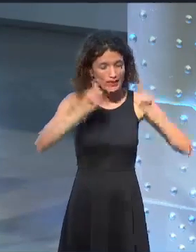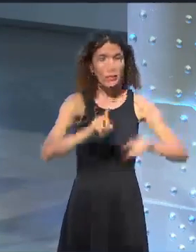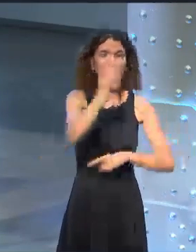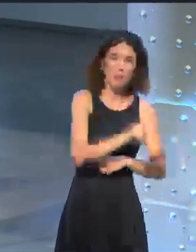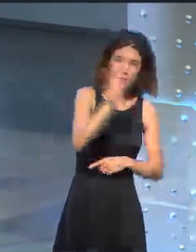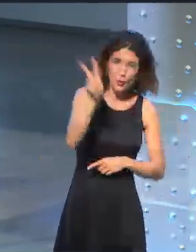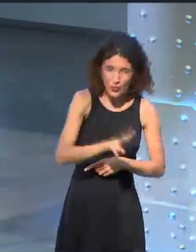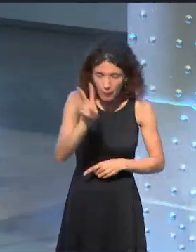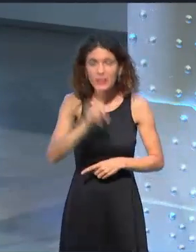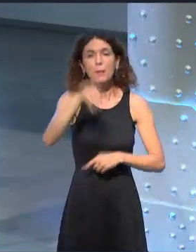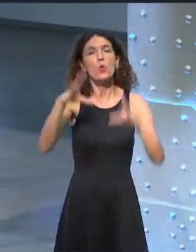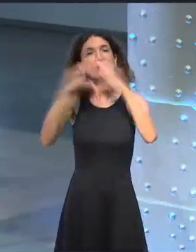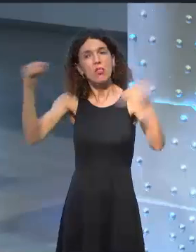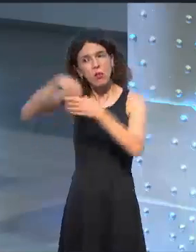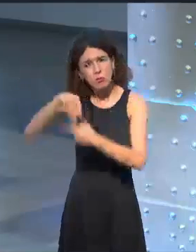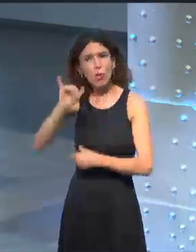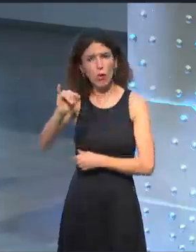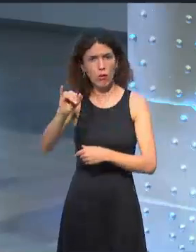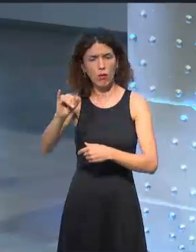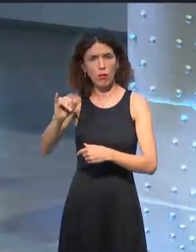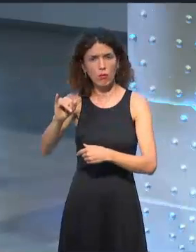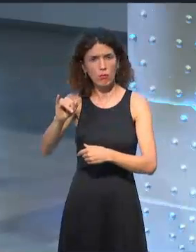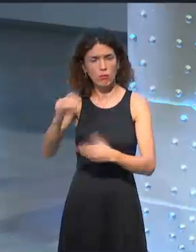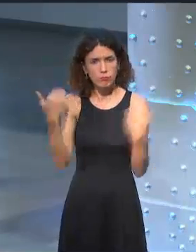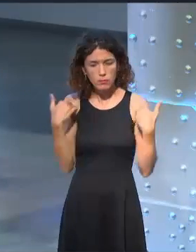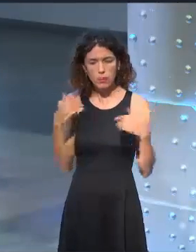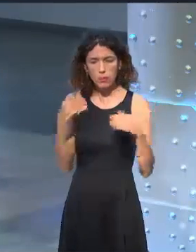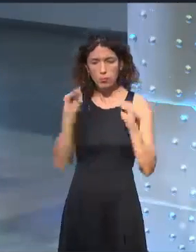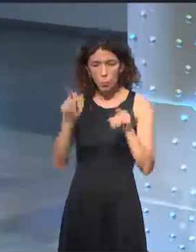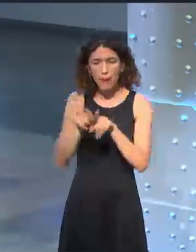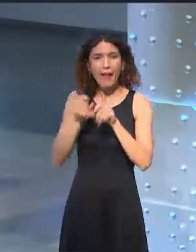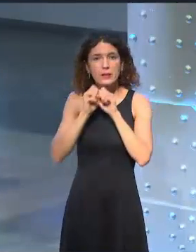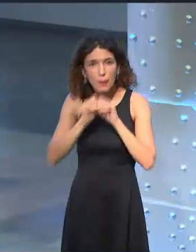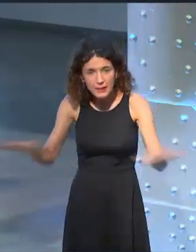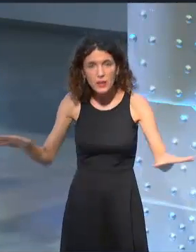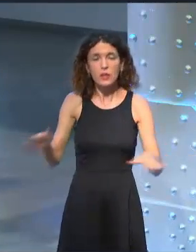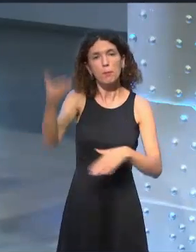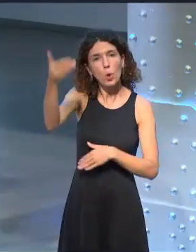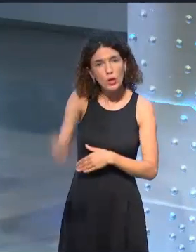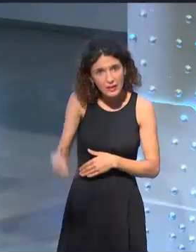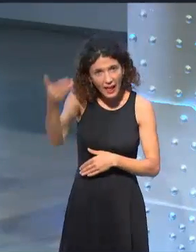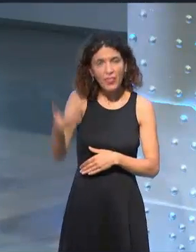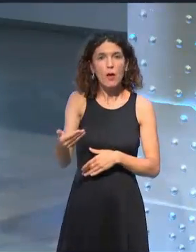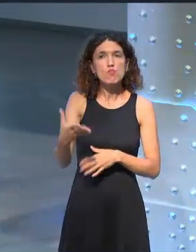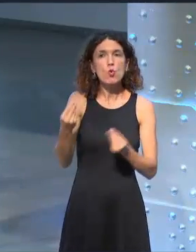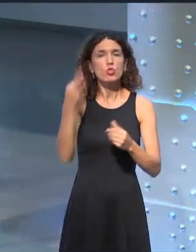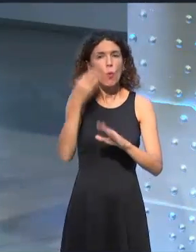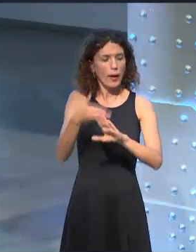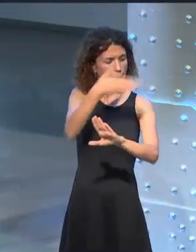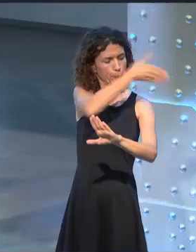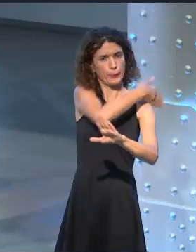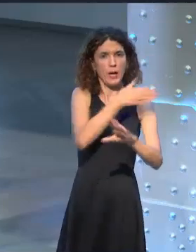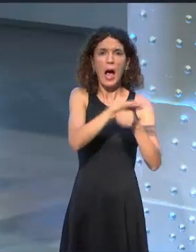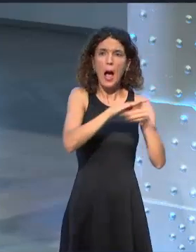primario, secundario, sino también de la universidad, de transmitir, pues, la importancia que han tenido muchas mujeres en